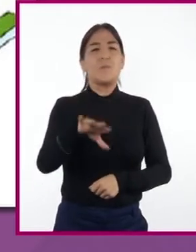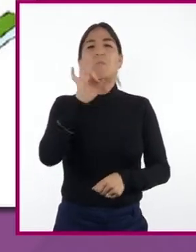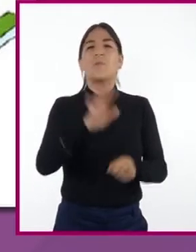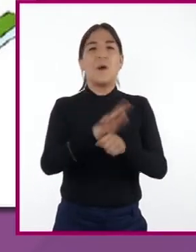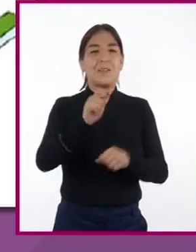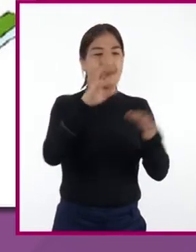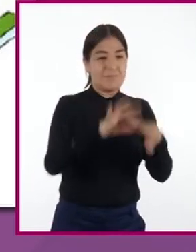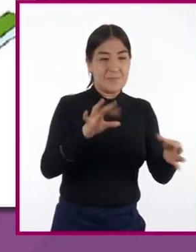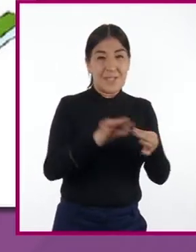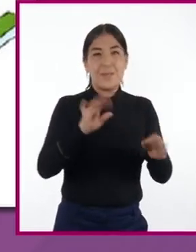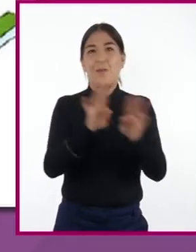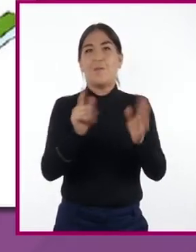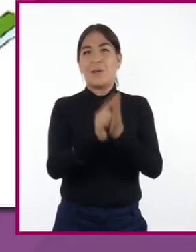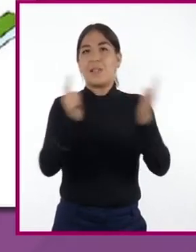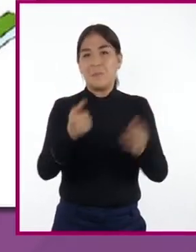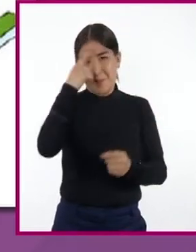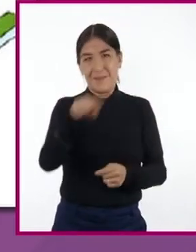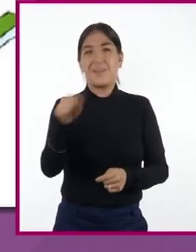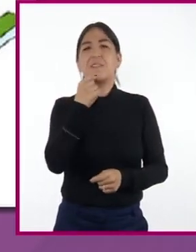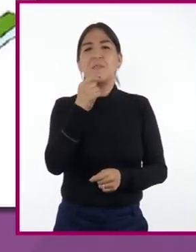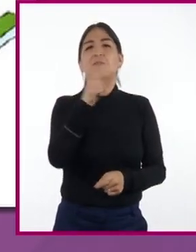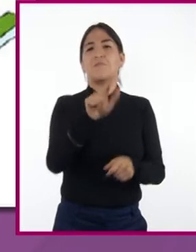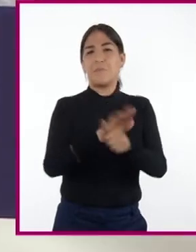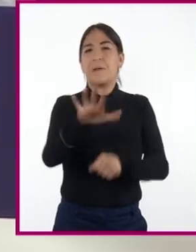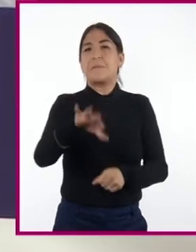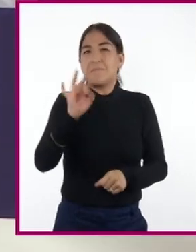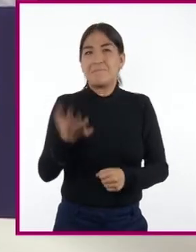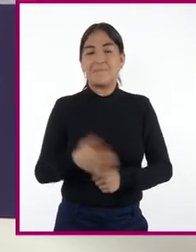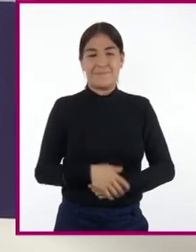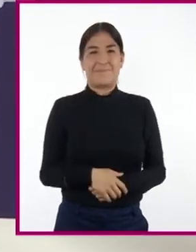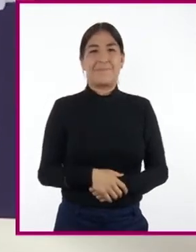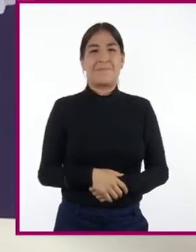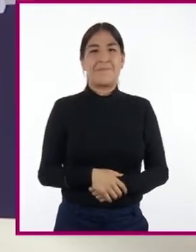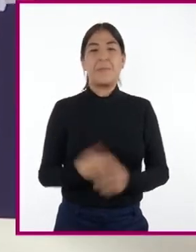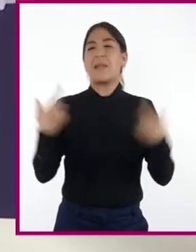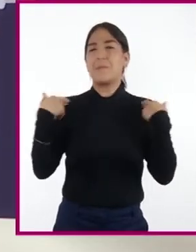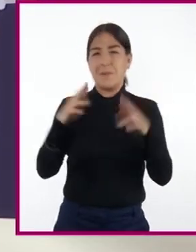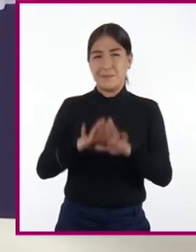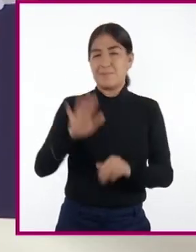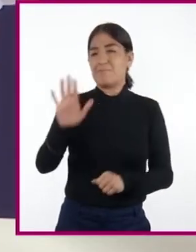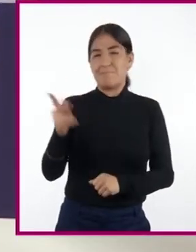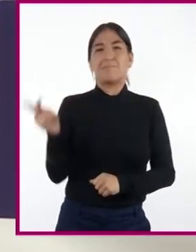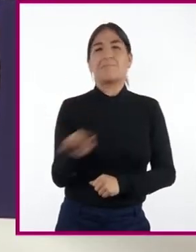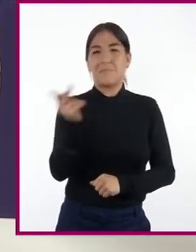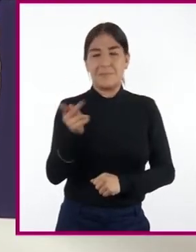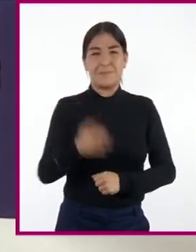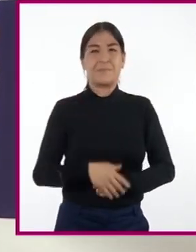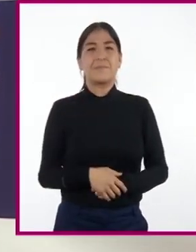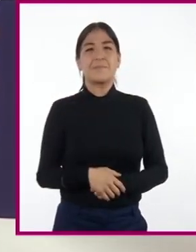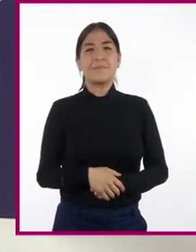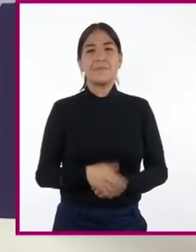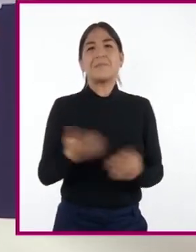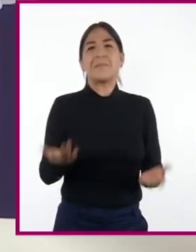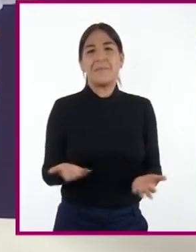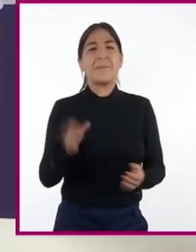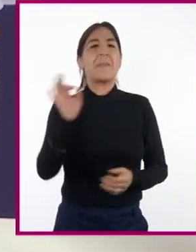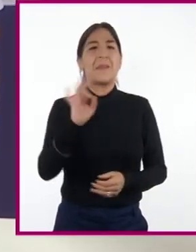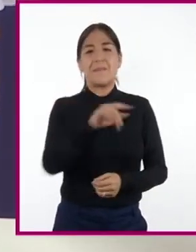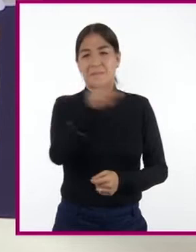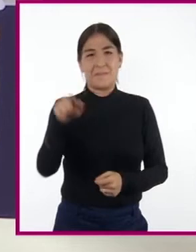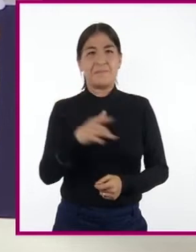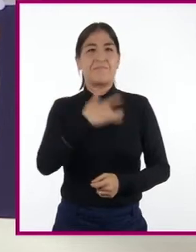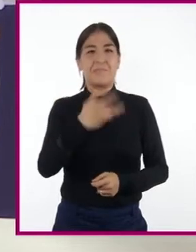los tipos de libros a un niño, ¿cuál escogerías? Profesor, una pregunta. ¿Y si el momento